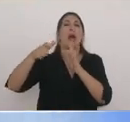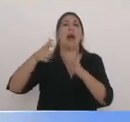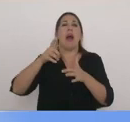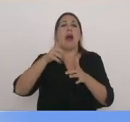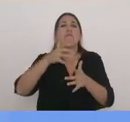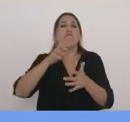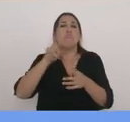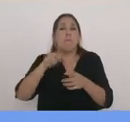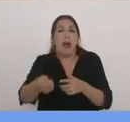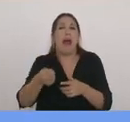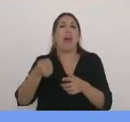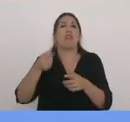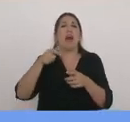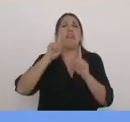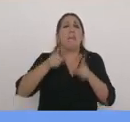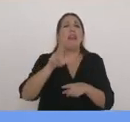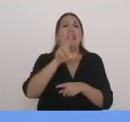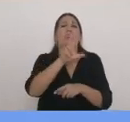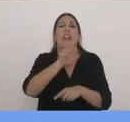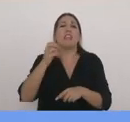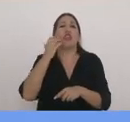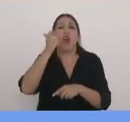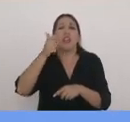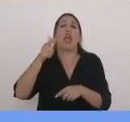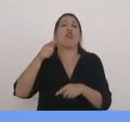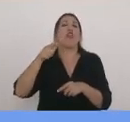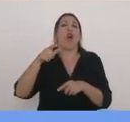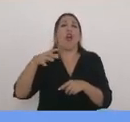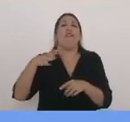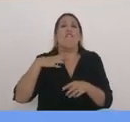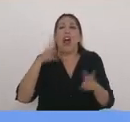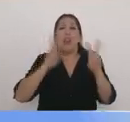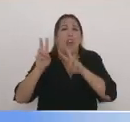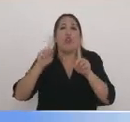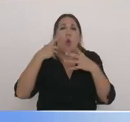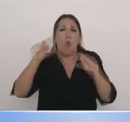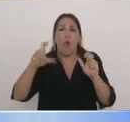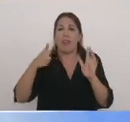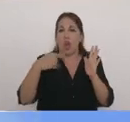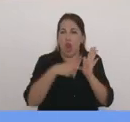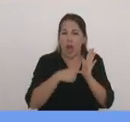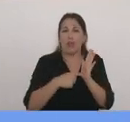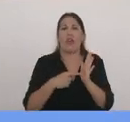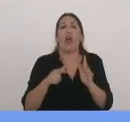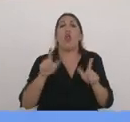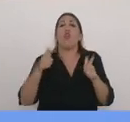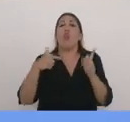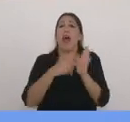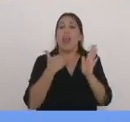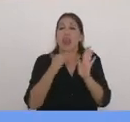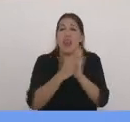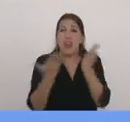acá los 300 nietos sin encontrar. No están acá